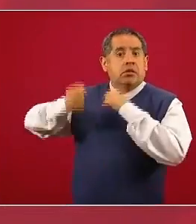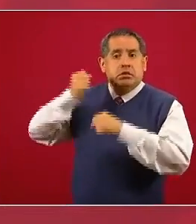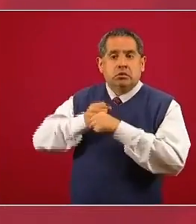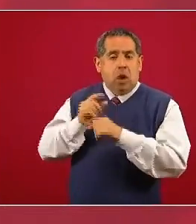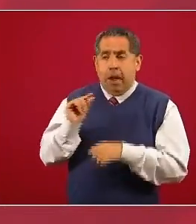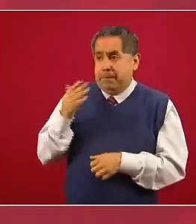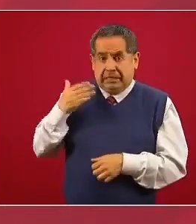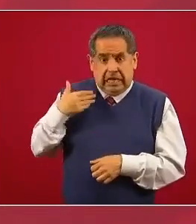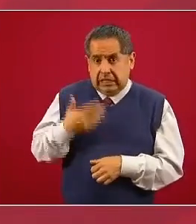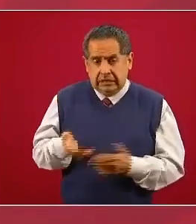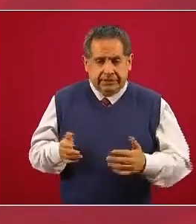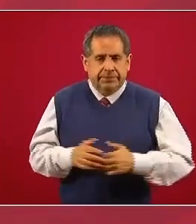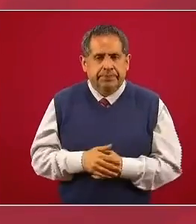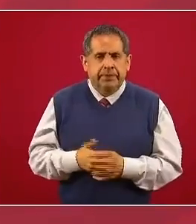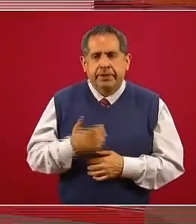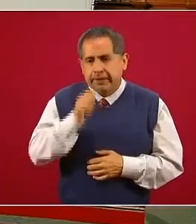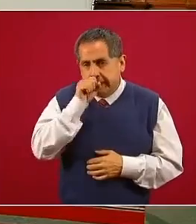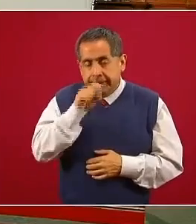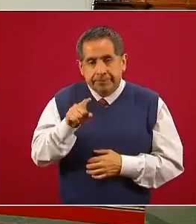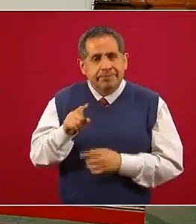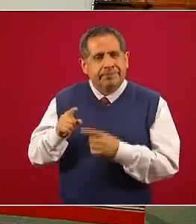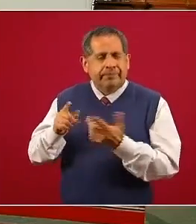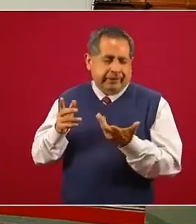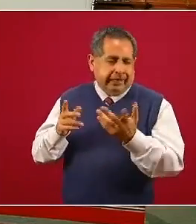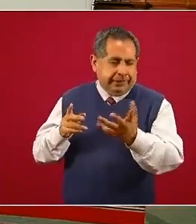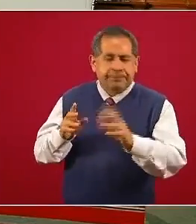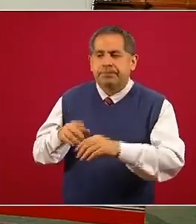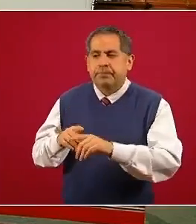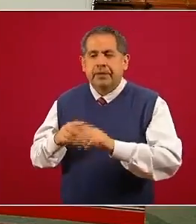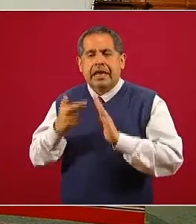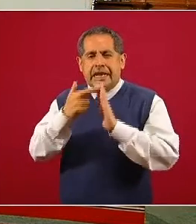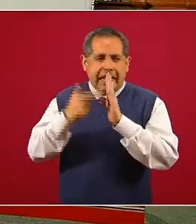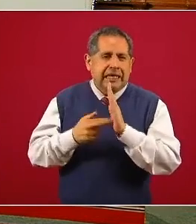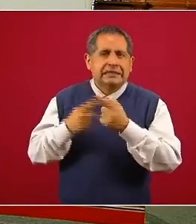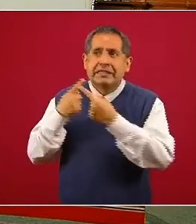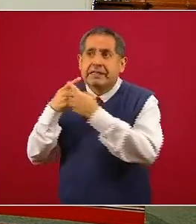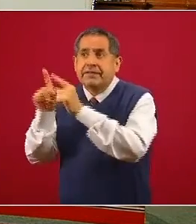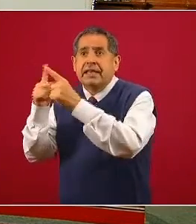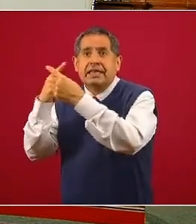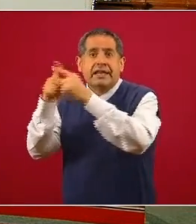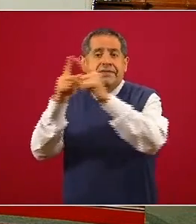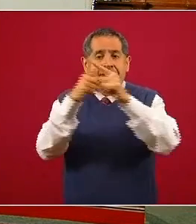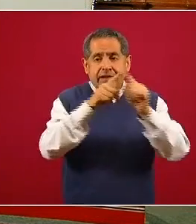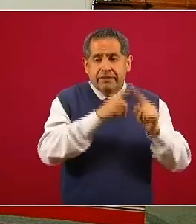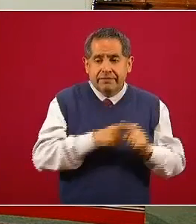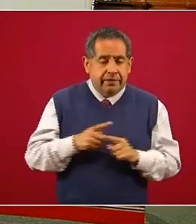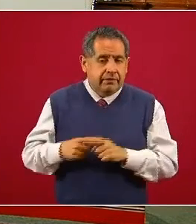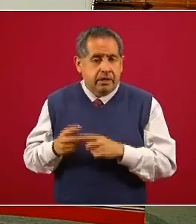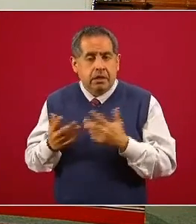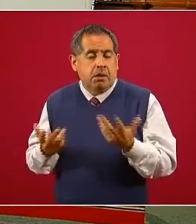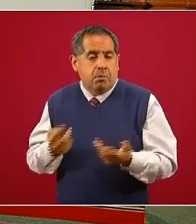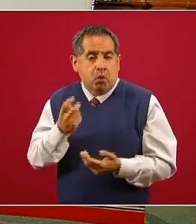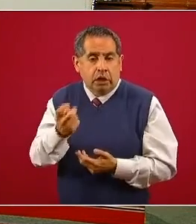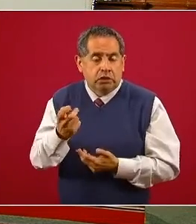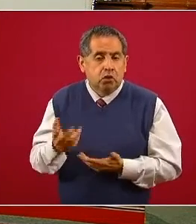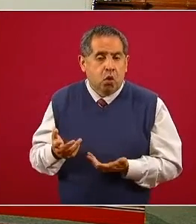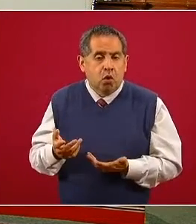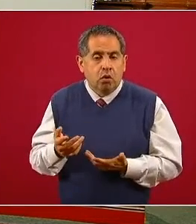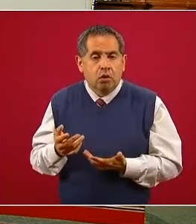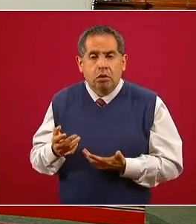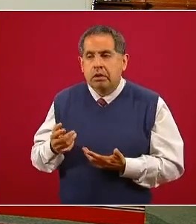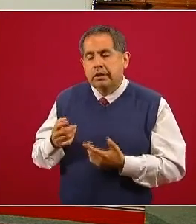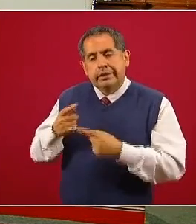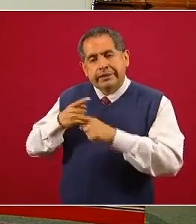siempre. Y estas diferencias de las reglas de operación pueden dar